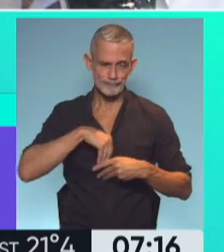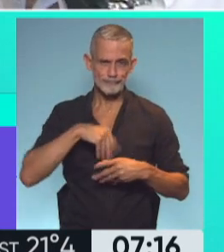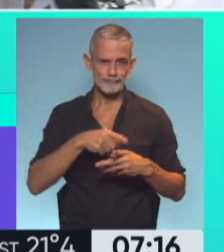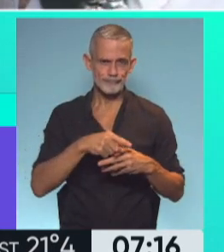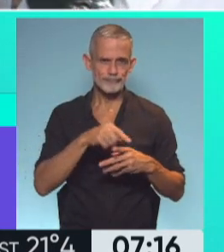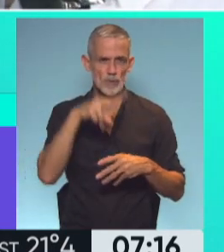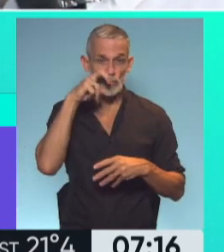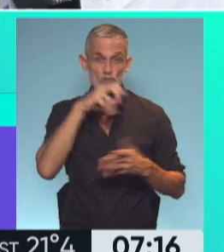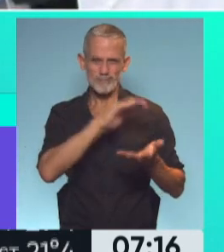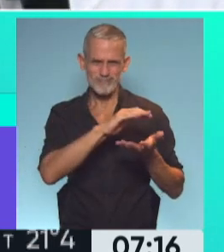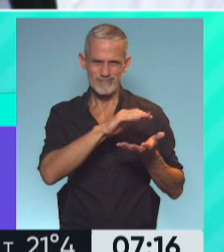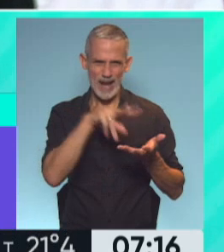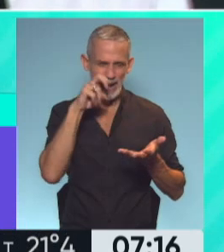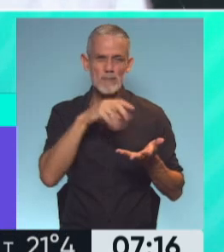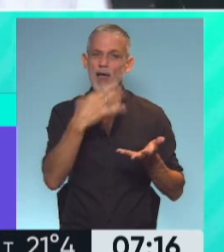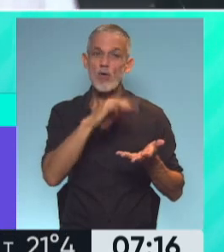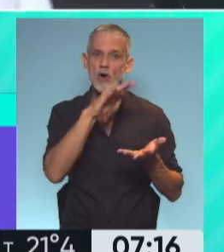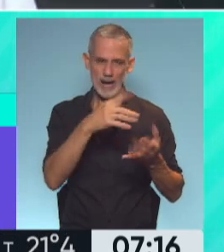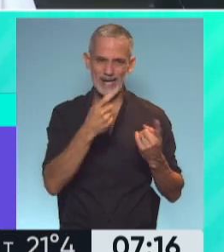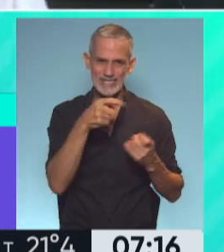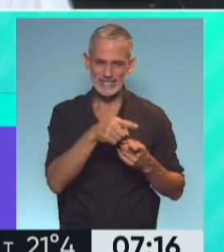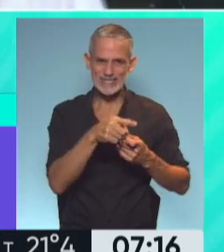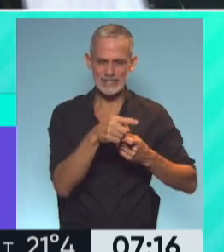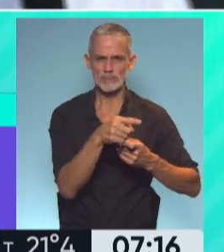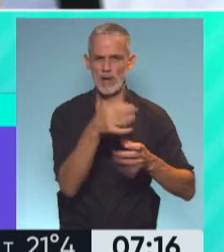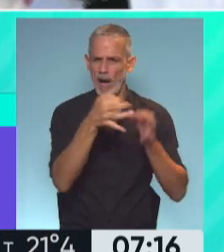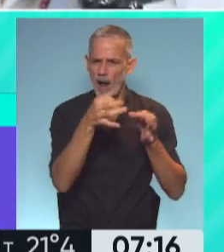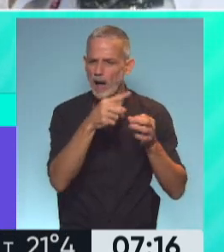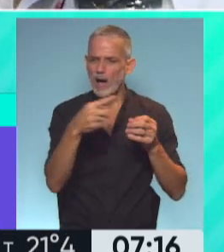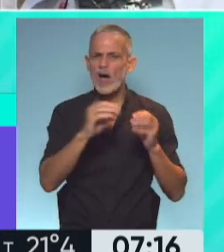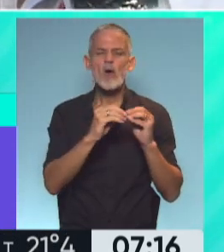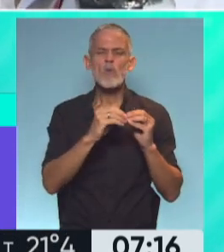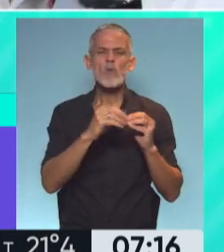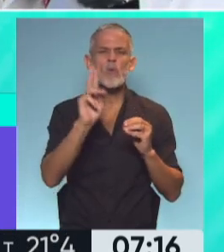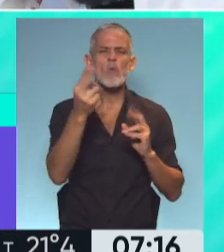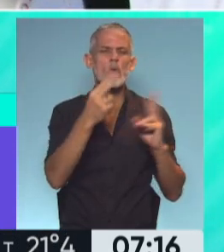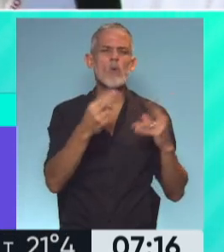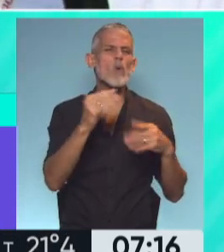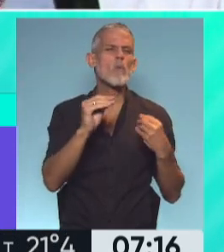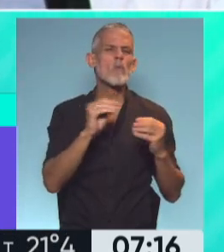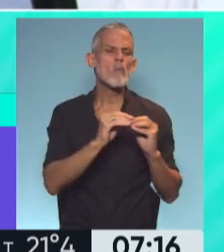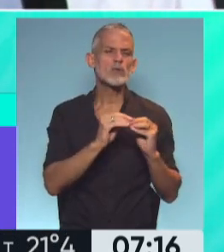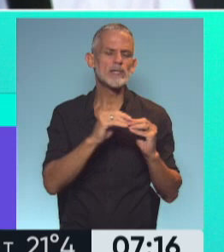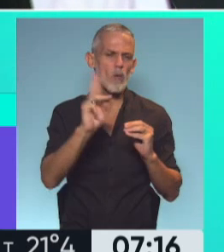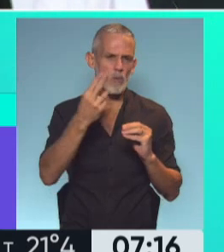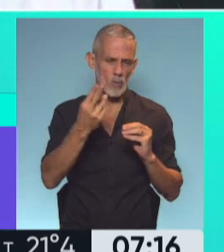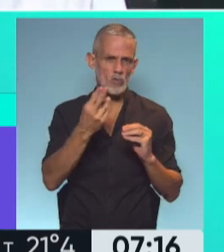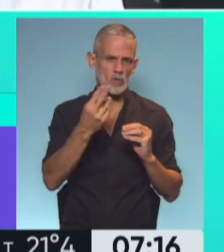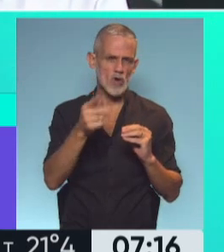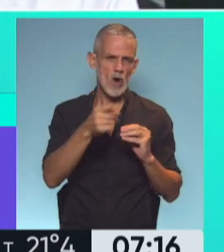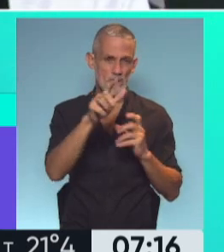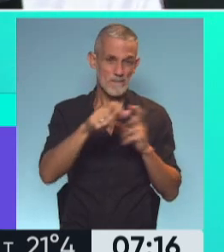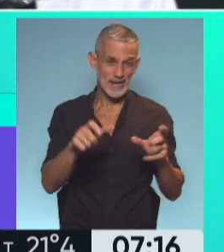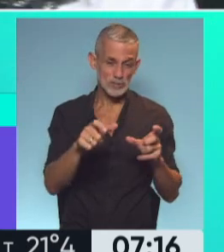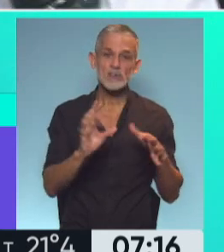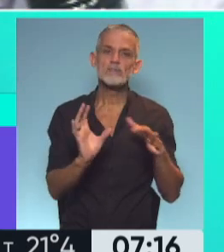ventilados mecánicamente, en el que analizamos las causas de mortalidad. Obviamente, esta mortalidad está